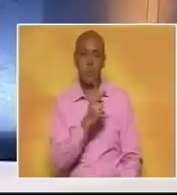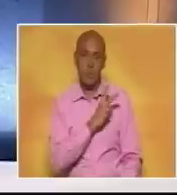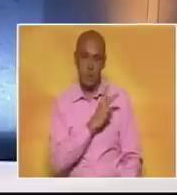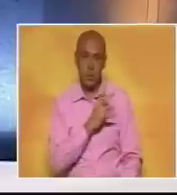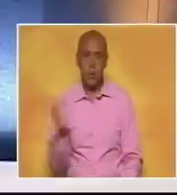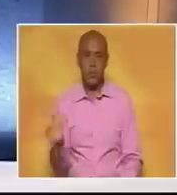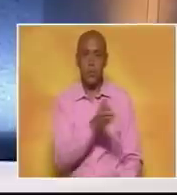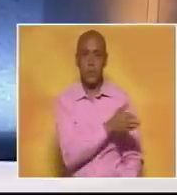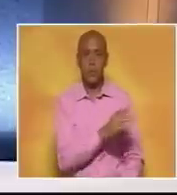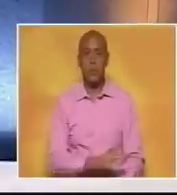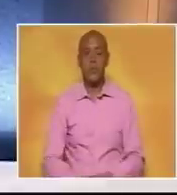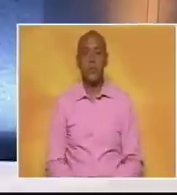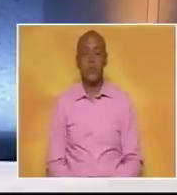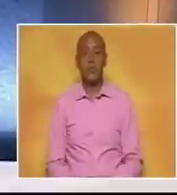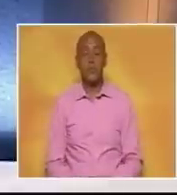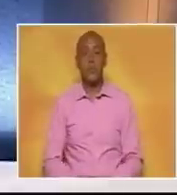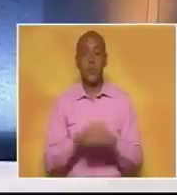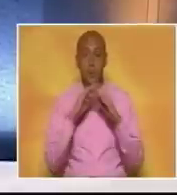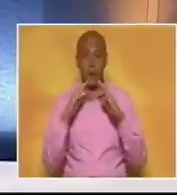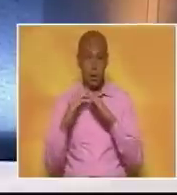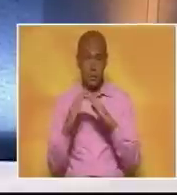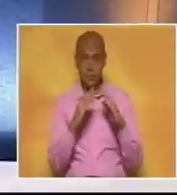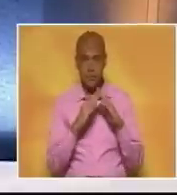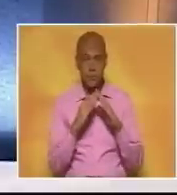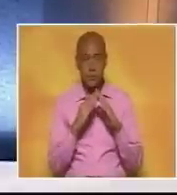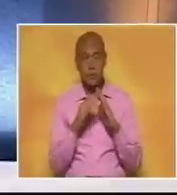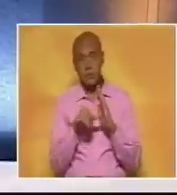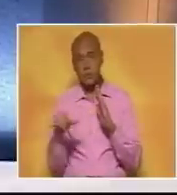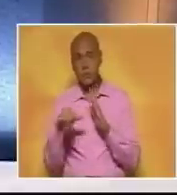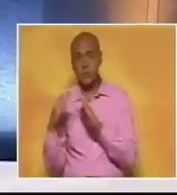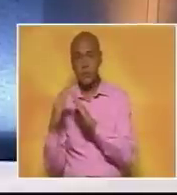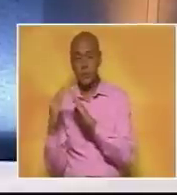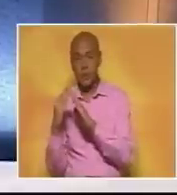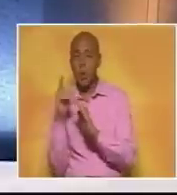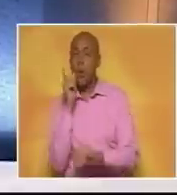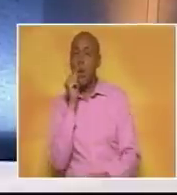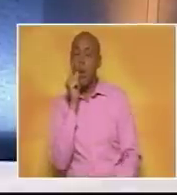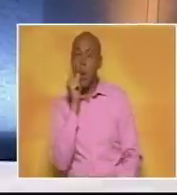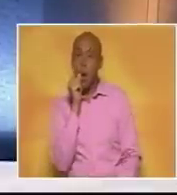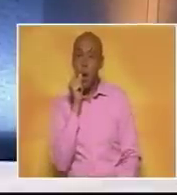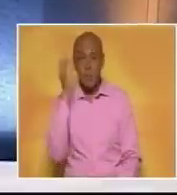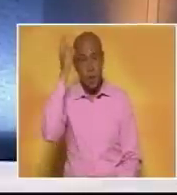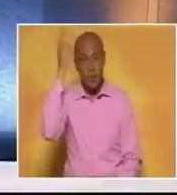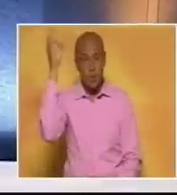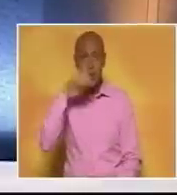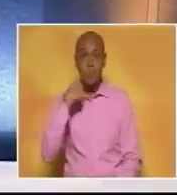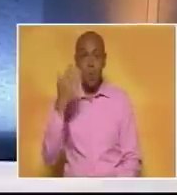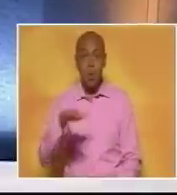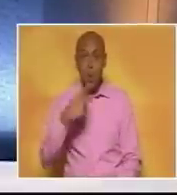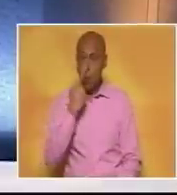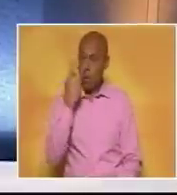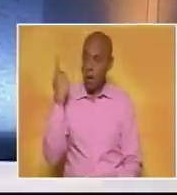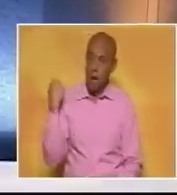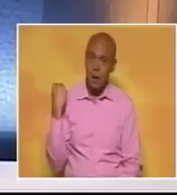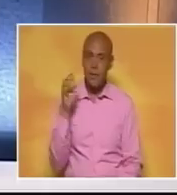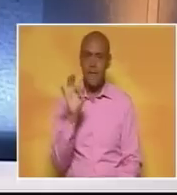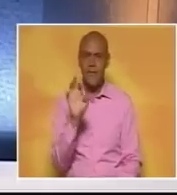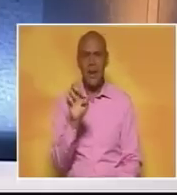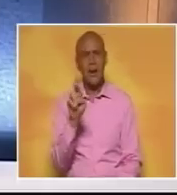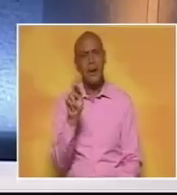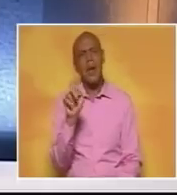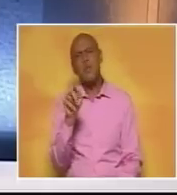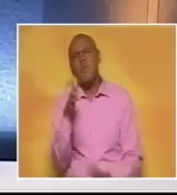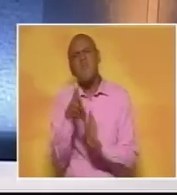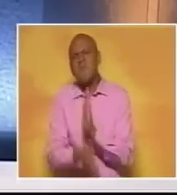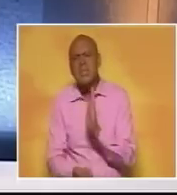Venevisión. Vecinos y amigos recordaron al concejal de Caracas, Fernando Albán, a un año de su muerte. Euclides Sotillo nos tiene el reporte. Buenas tardes,